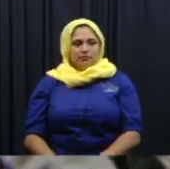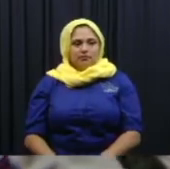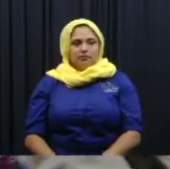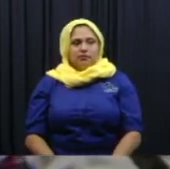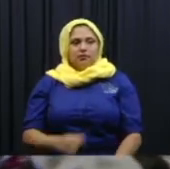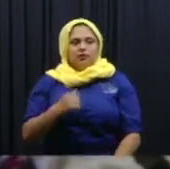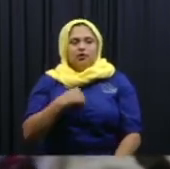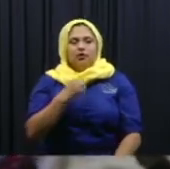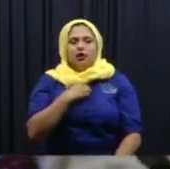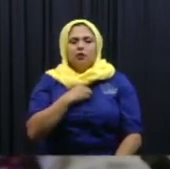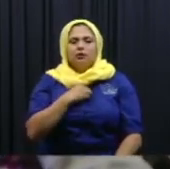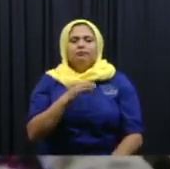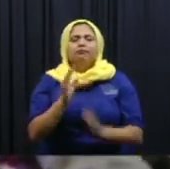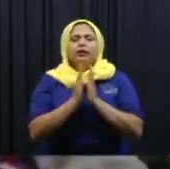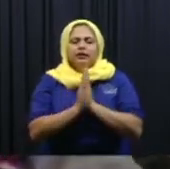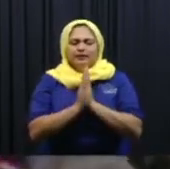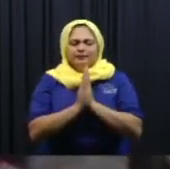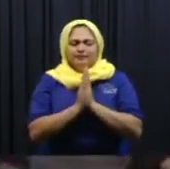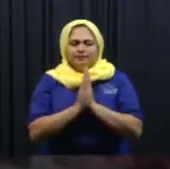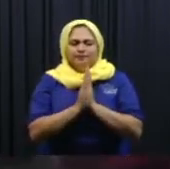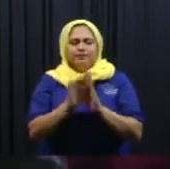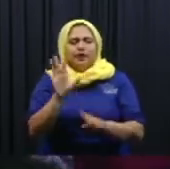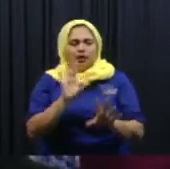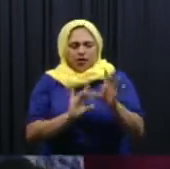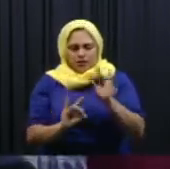quiero solicitarles algo